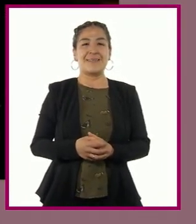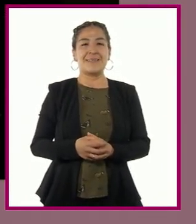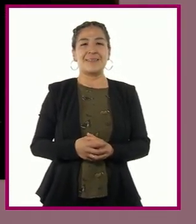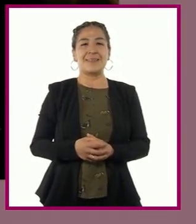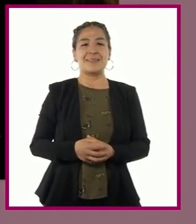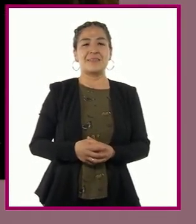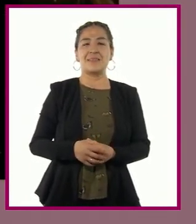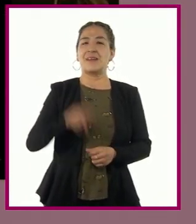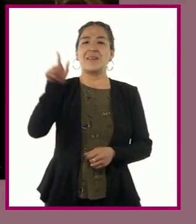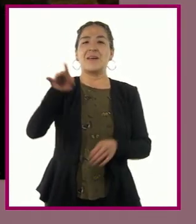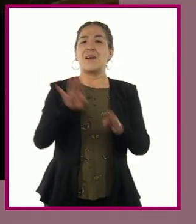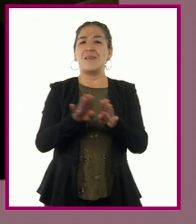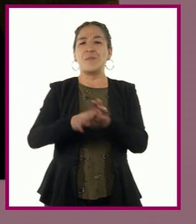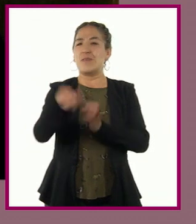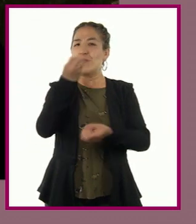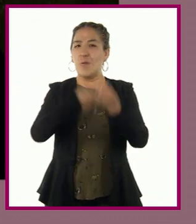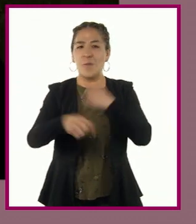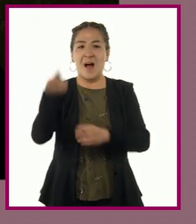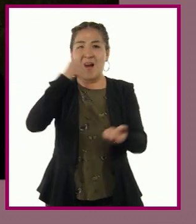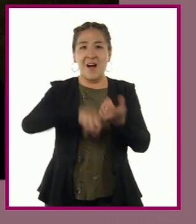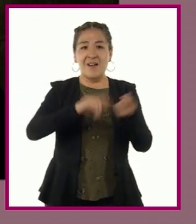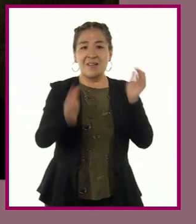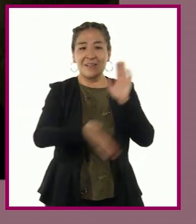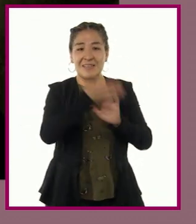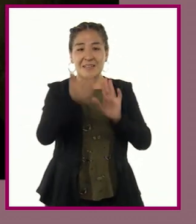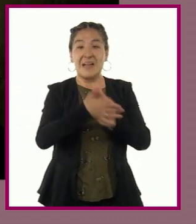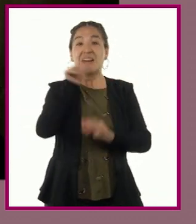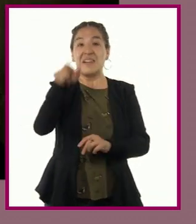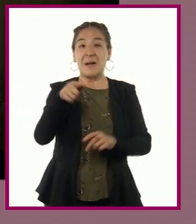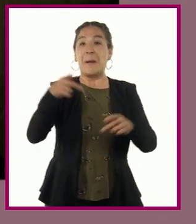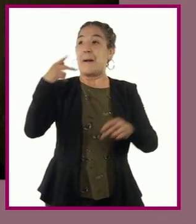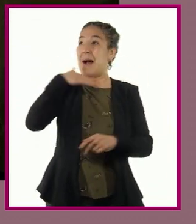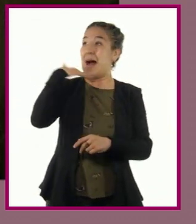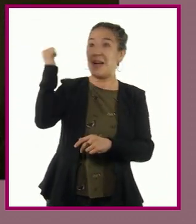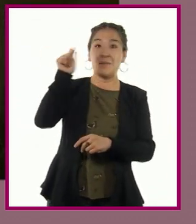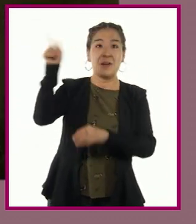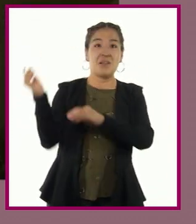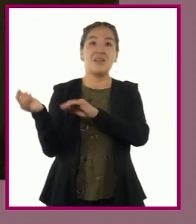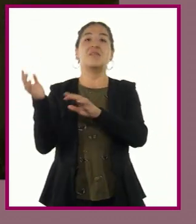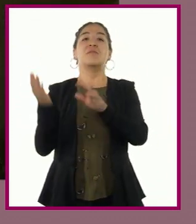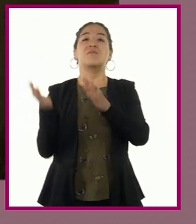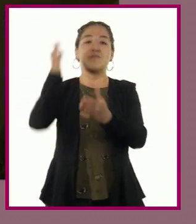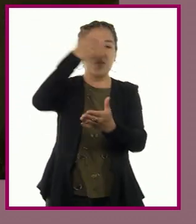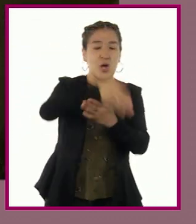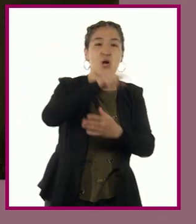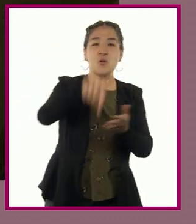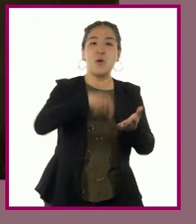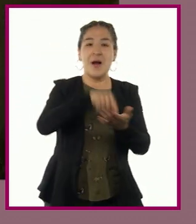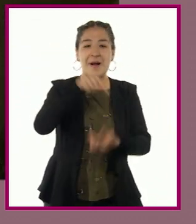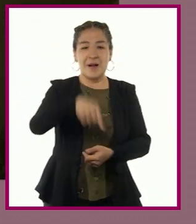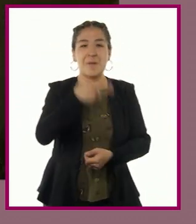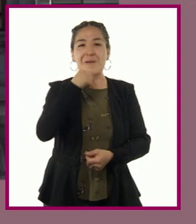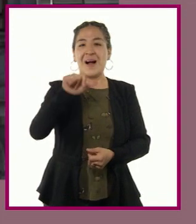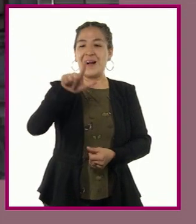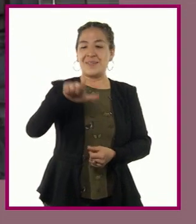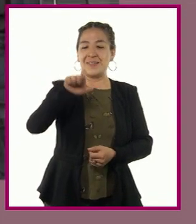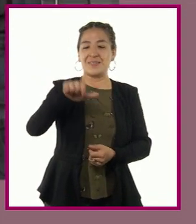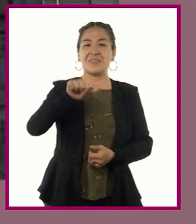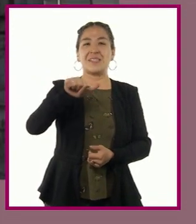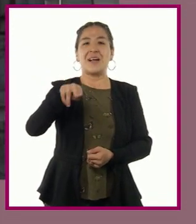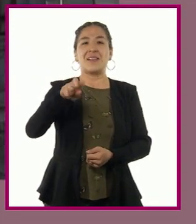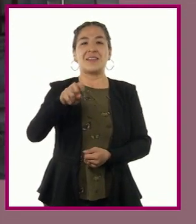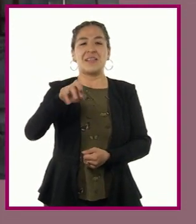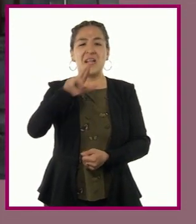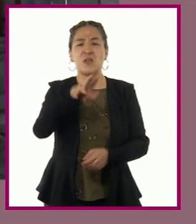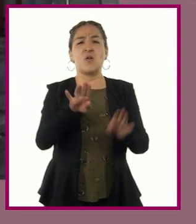La obra causó tal expectación que a la conmemoración llegó desde Alemania el explorador y científico Alexander von Humboldt,